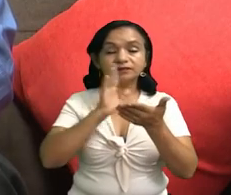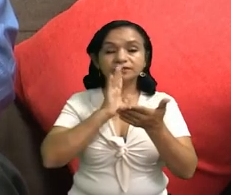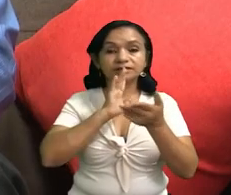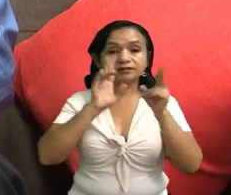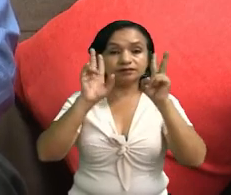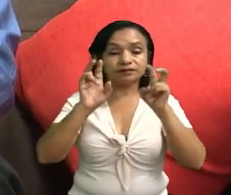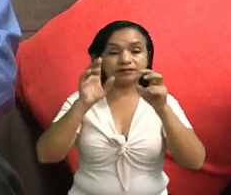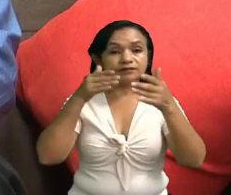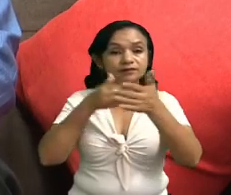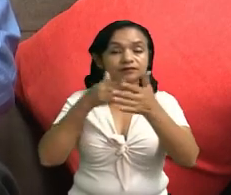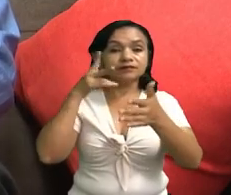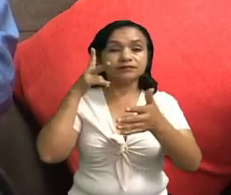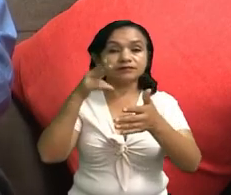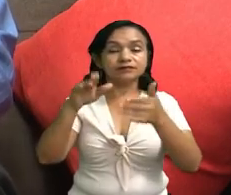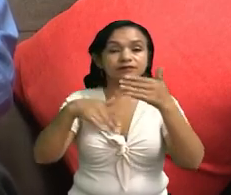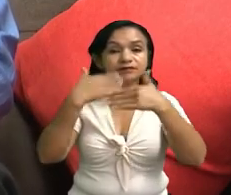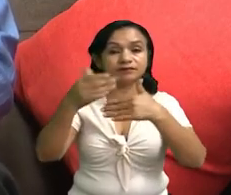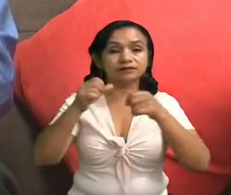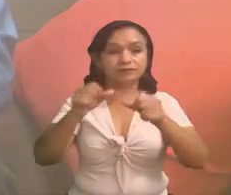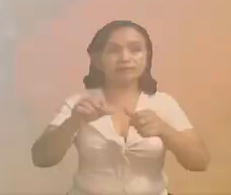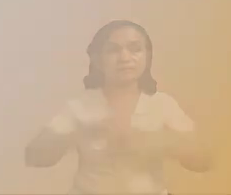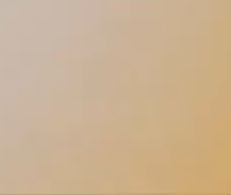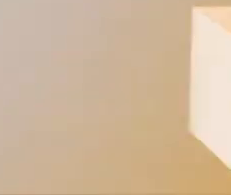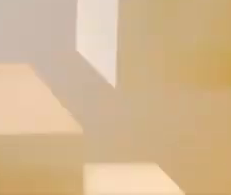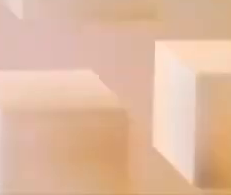tema. Hacemos una breve pausa y ya volvemos.